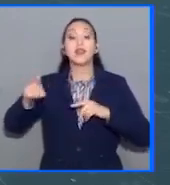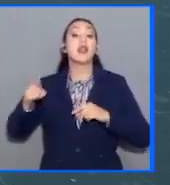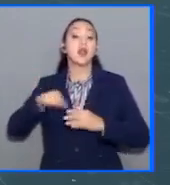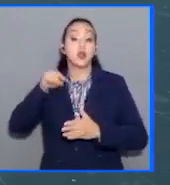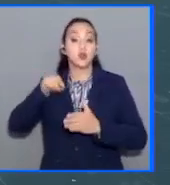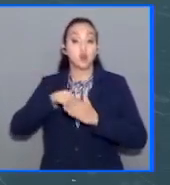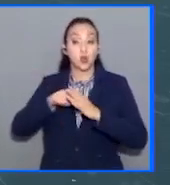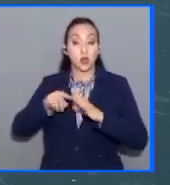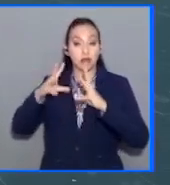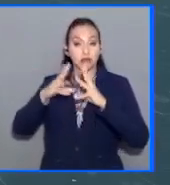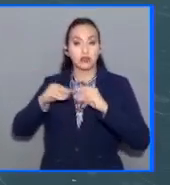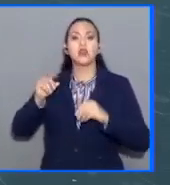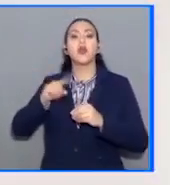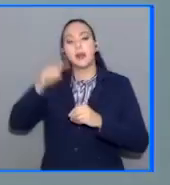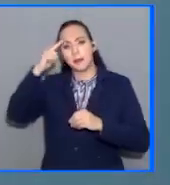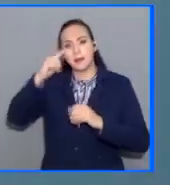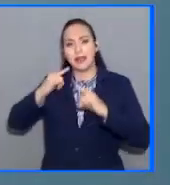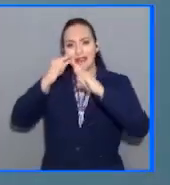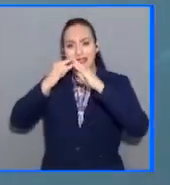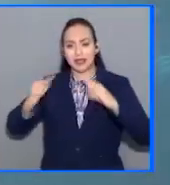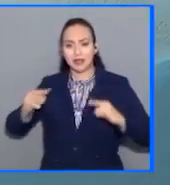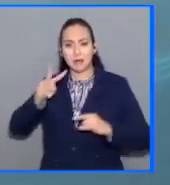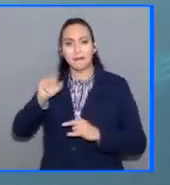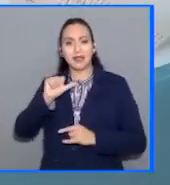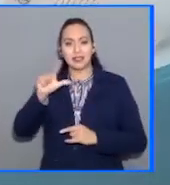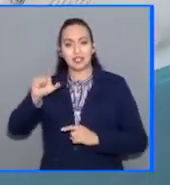de campamento en Vallejo.